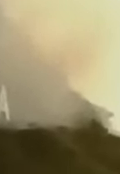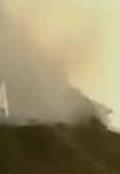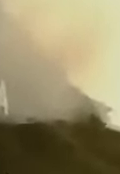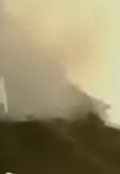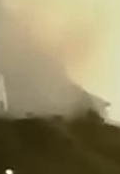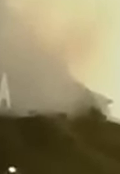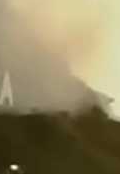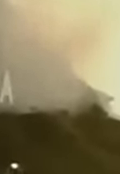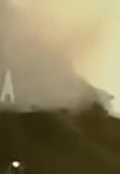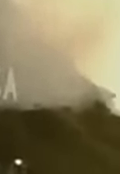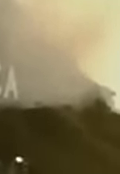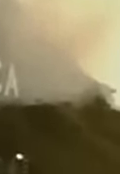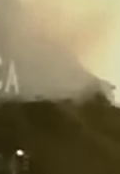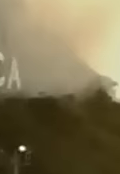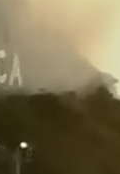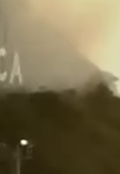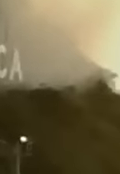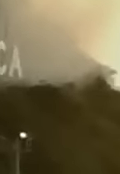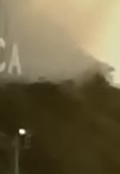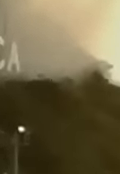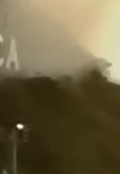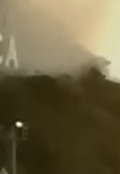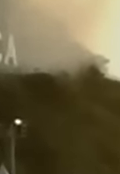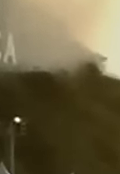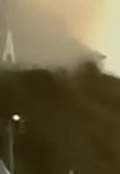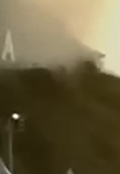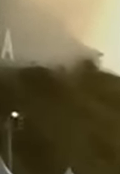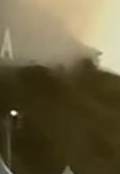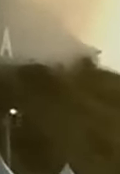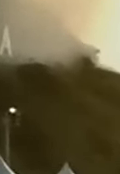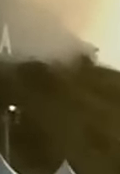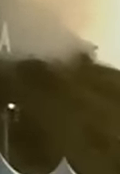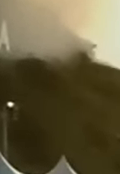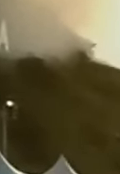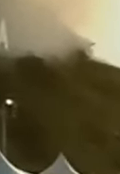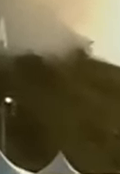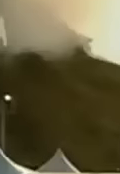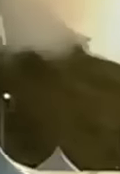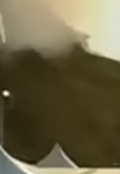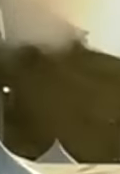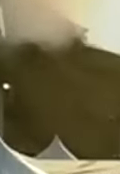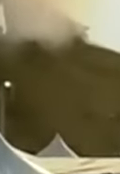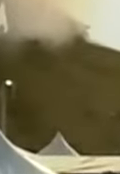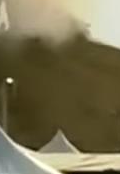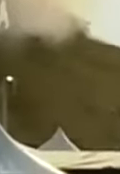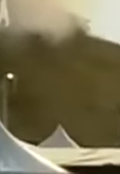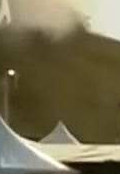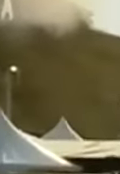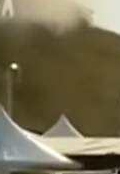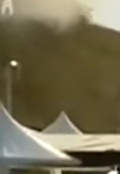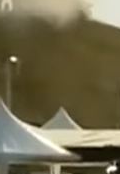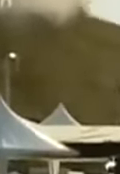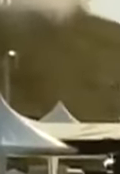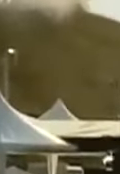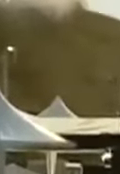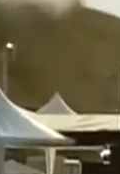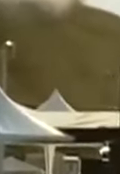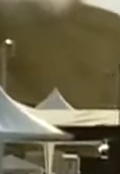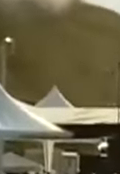Con esta información de esta importante inauguración, nosotros vamos a despedir el contacto